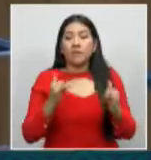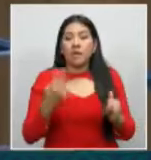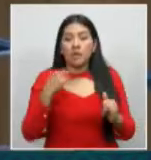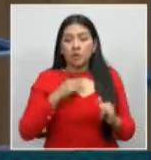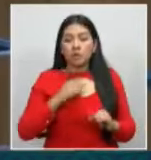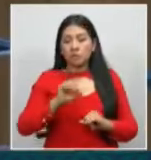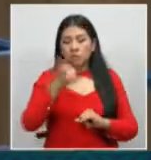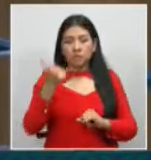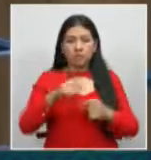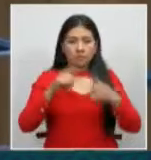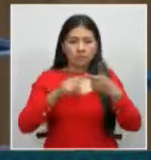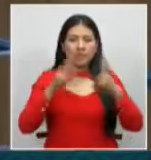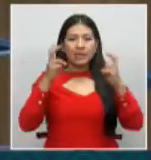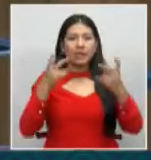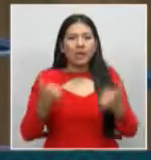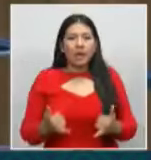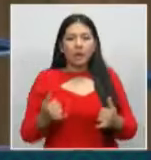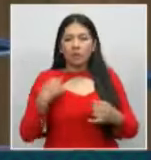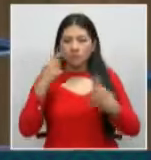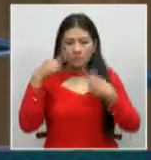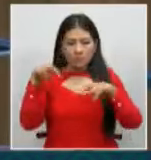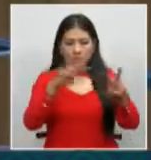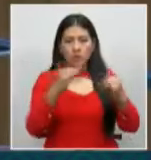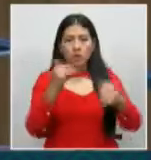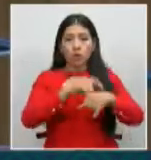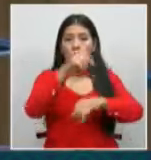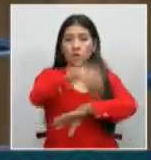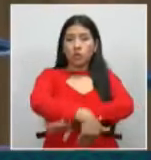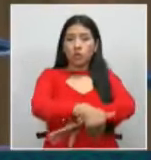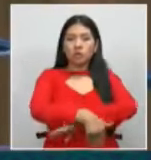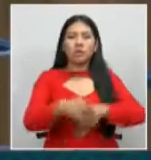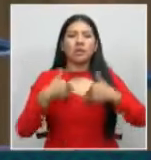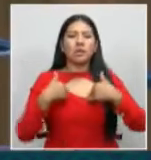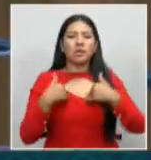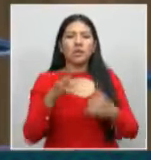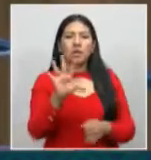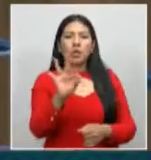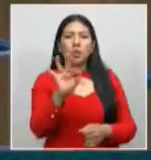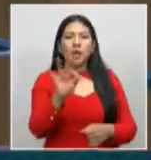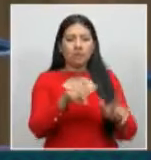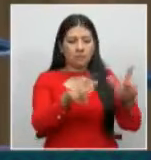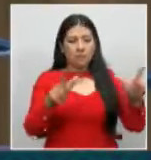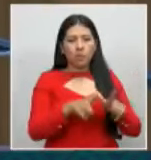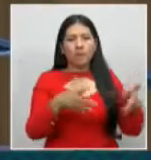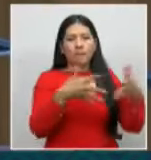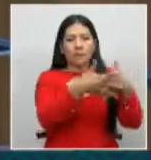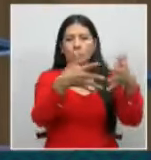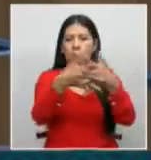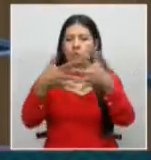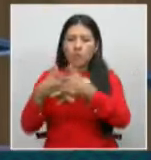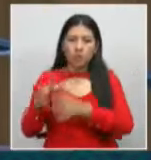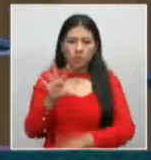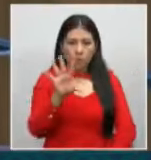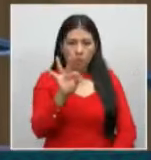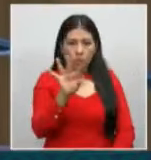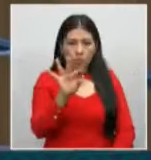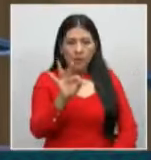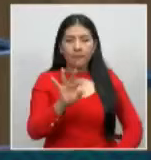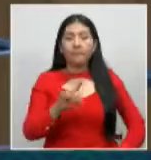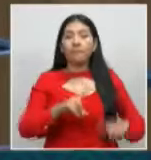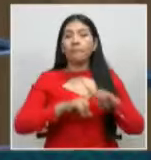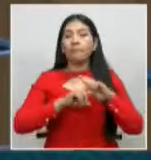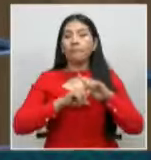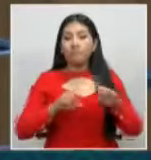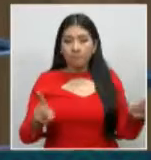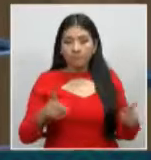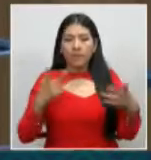debemos manifestar que en este momento, en horas de la noche, existen 9 puntos de bloqueo. Sin embargo, debemos manifestar que ha